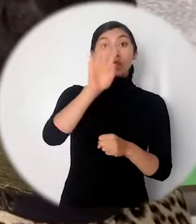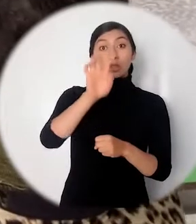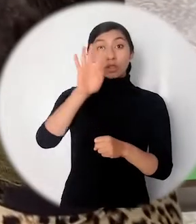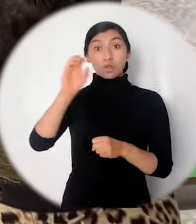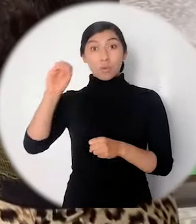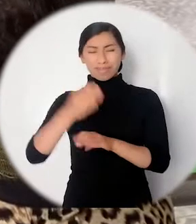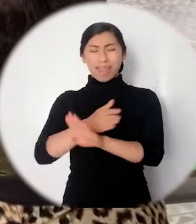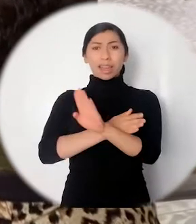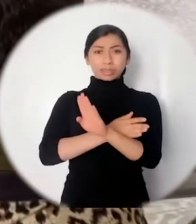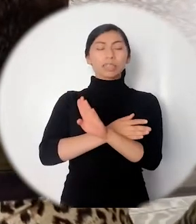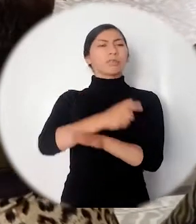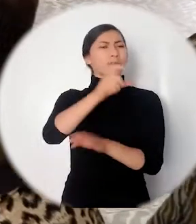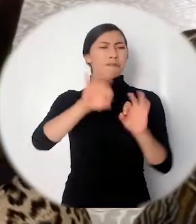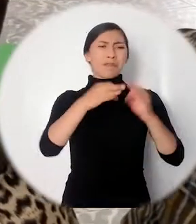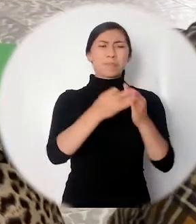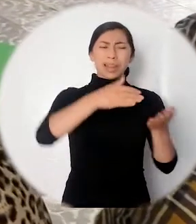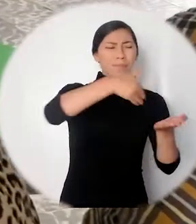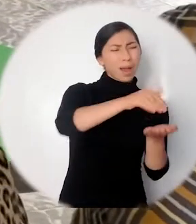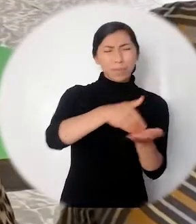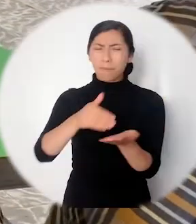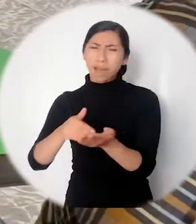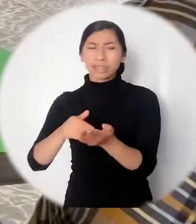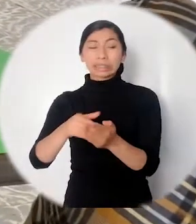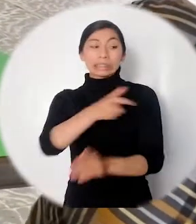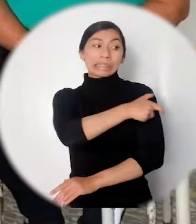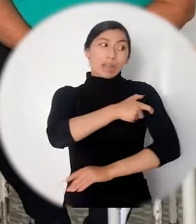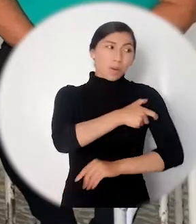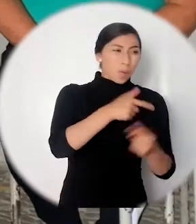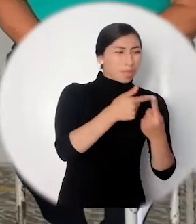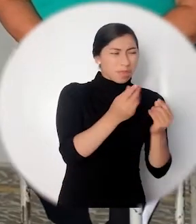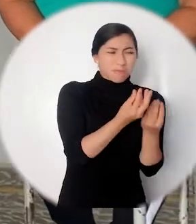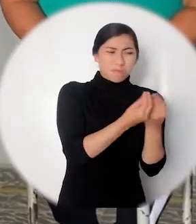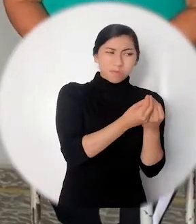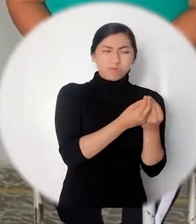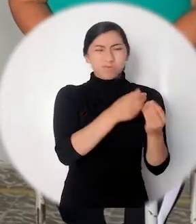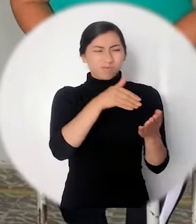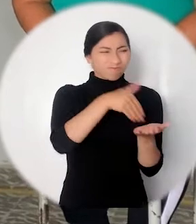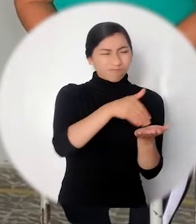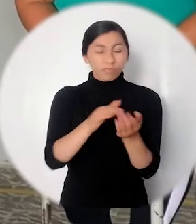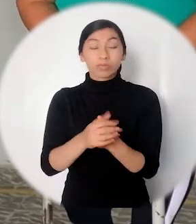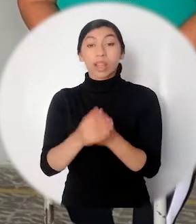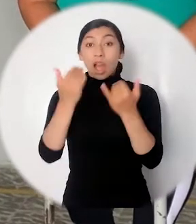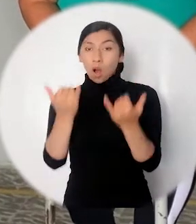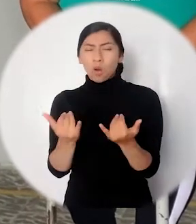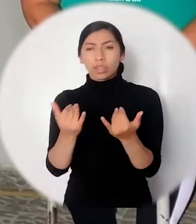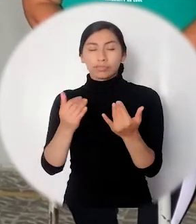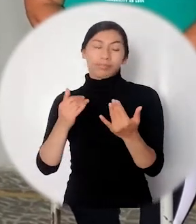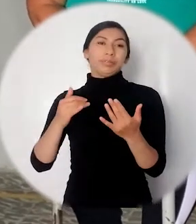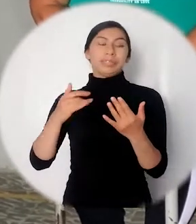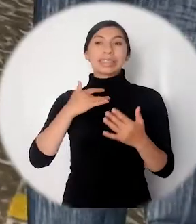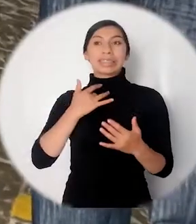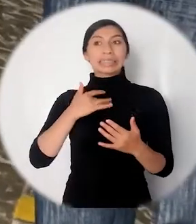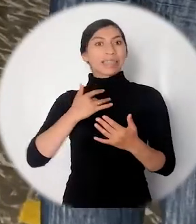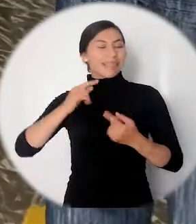Bárbara fueron víctimas de desplazamiento forzado debido a la presión de grupos al margen de la ley. Hoy se respira un nuevo ambiente entre los habitantes de esta